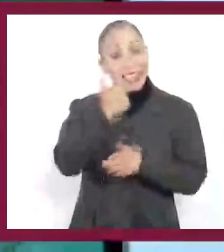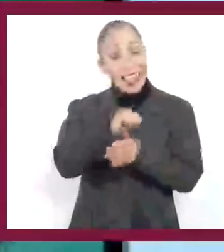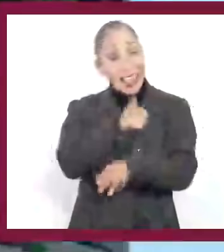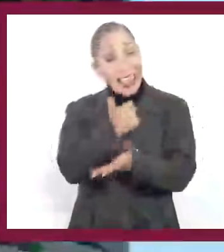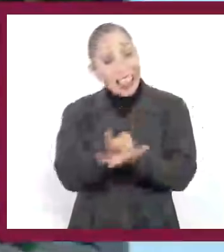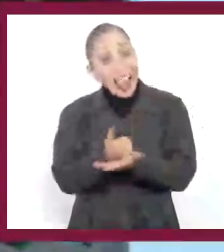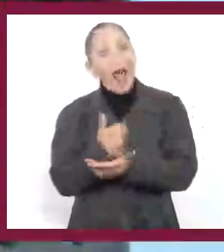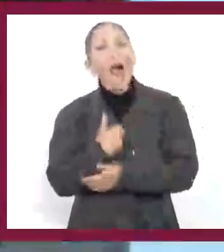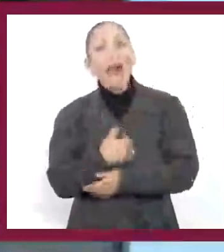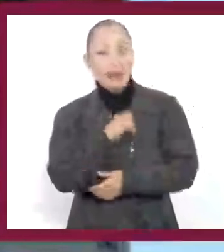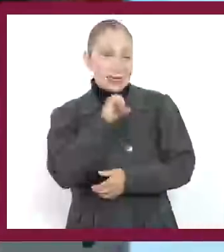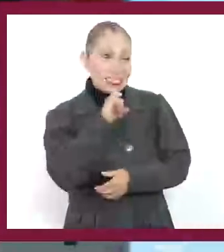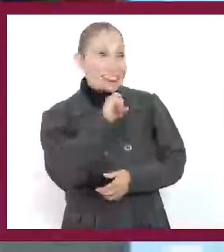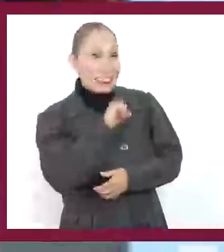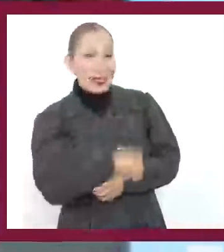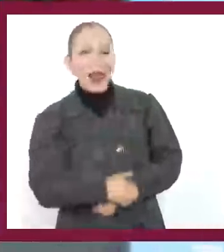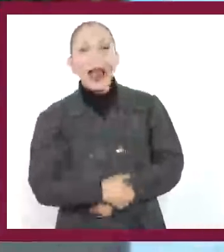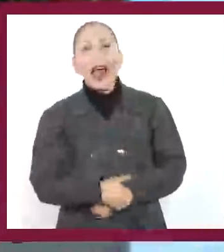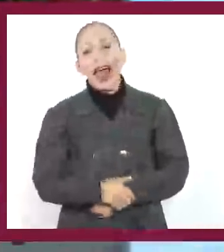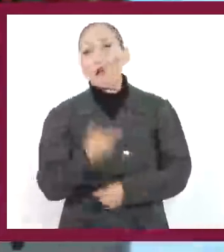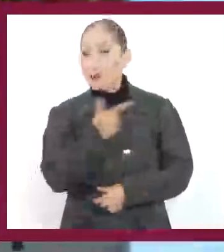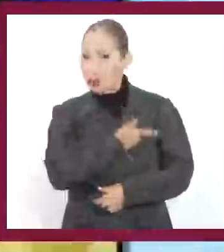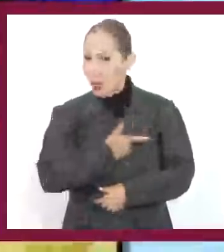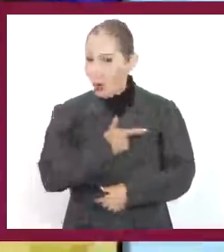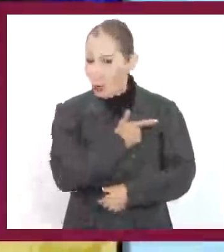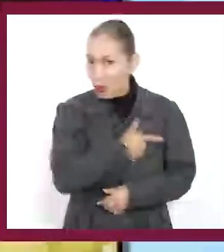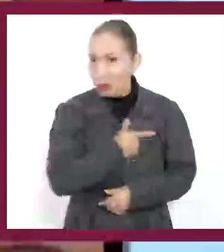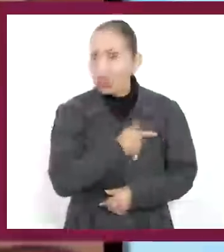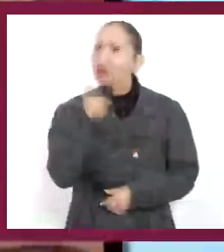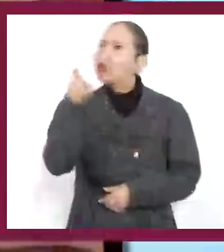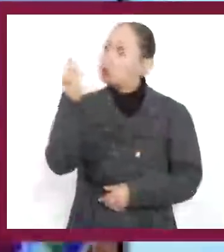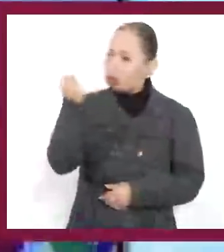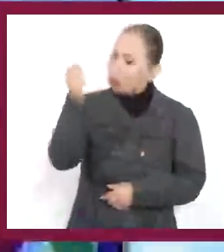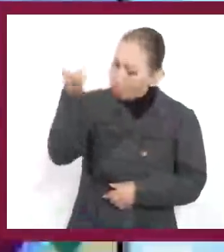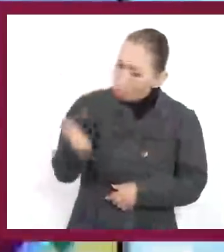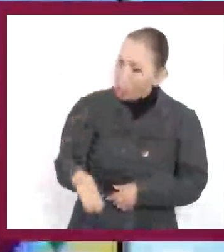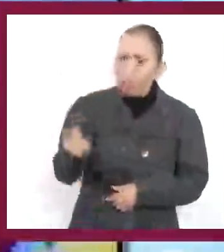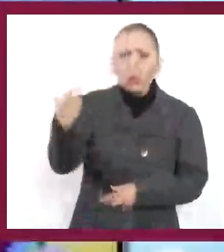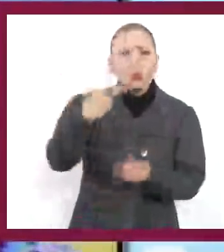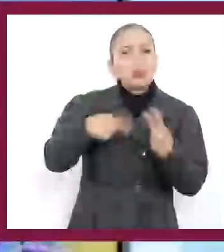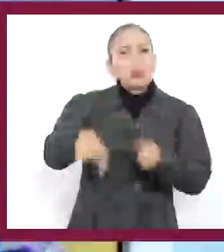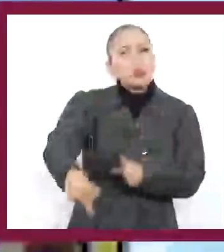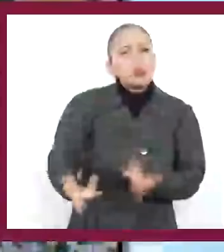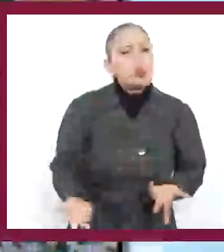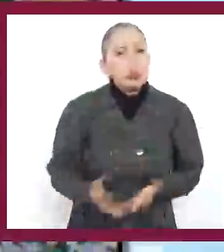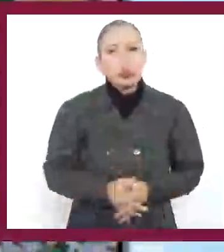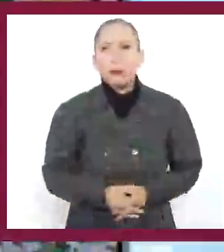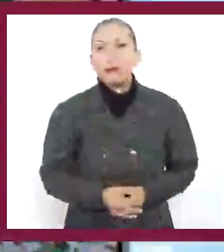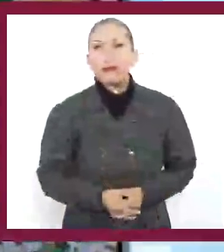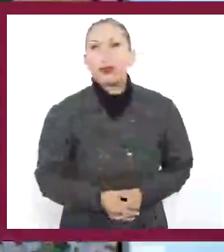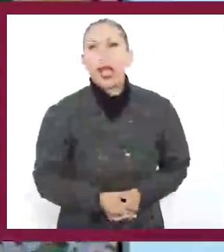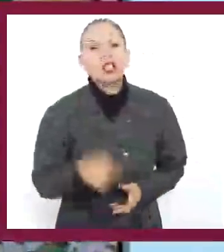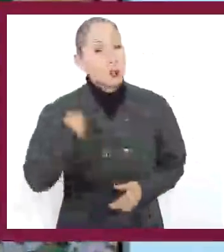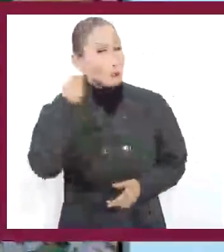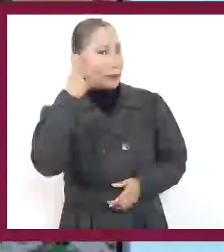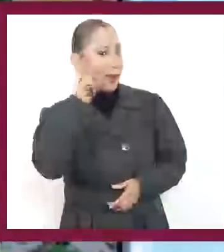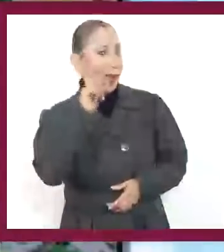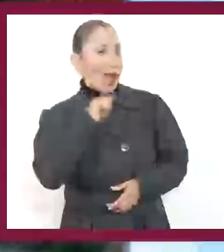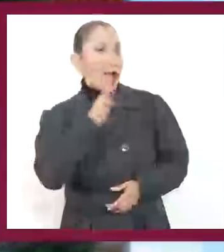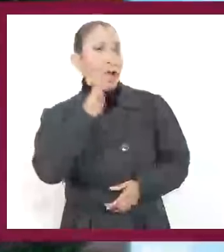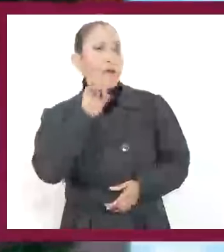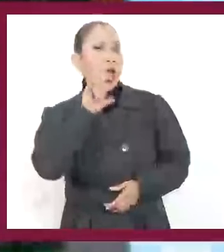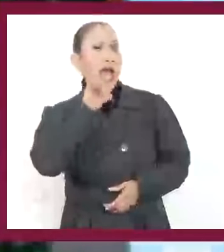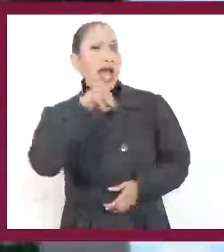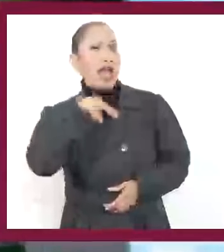enanitos? ¿Sí? Sí. Ay, pues mucho gusto. ¿Y tú quién eres? ¿Y qué haces aquí? Yo soy la princesa